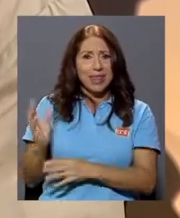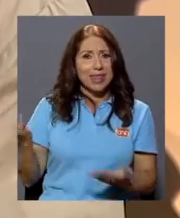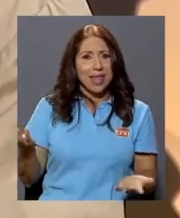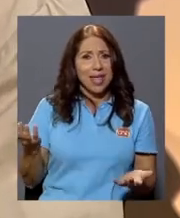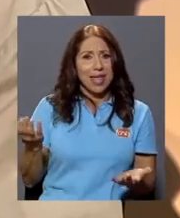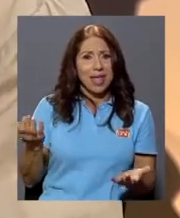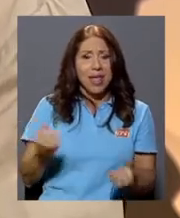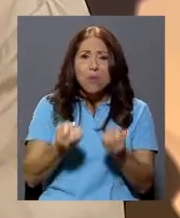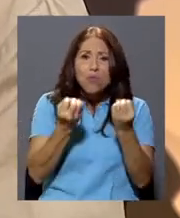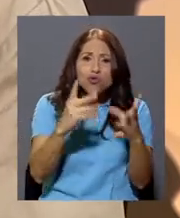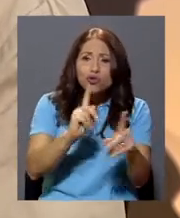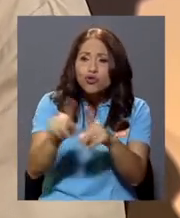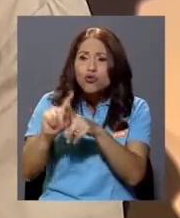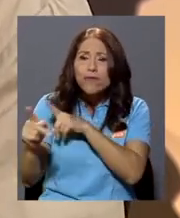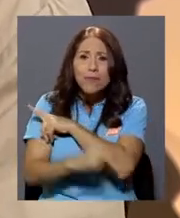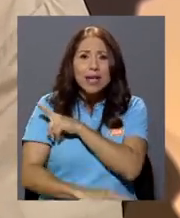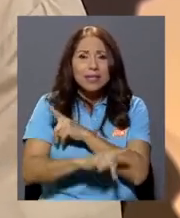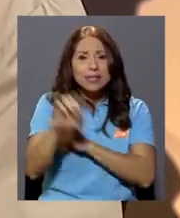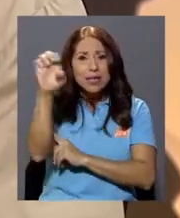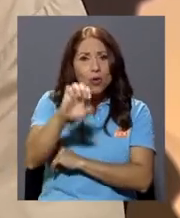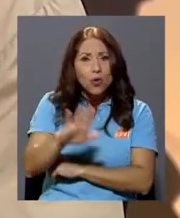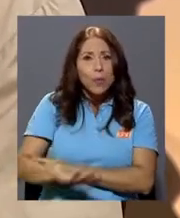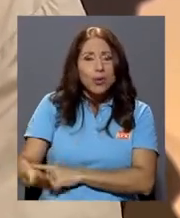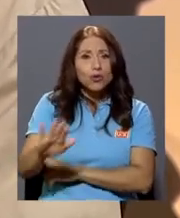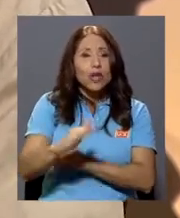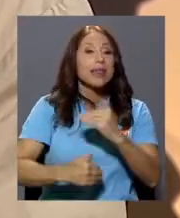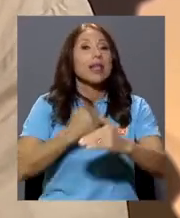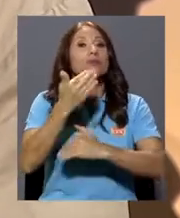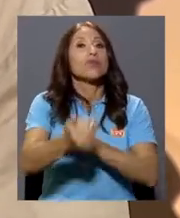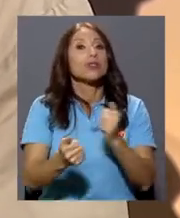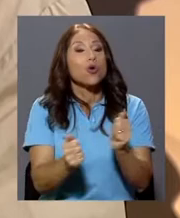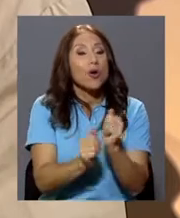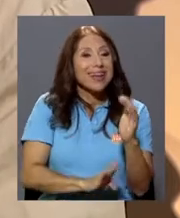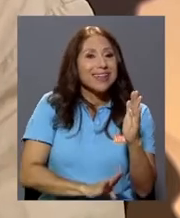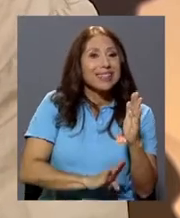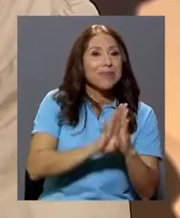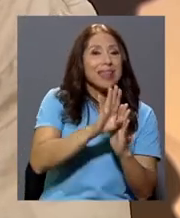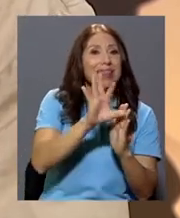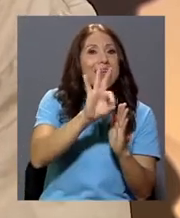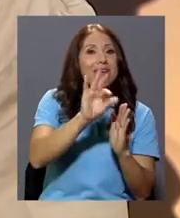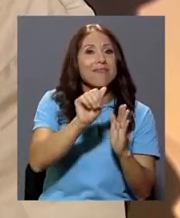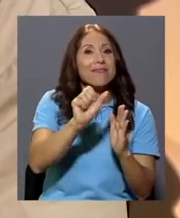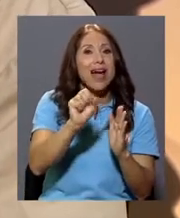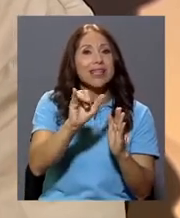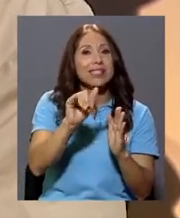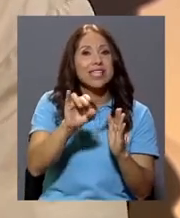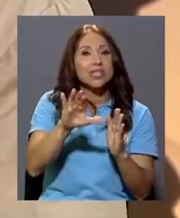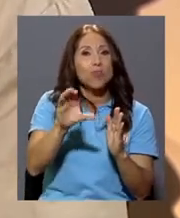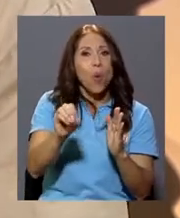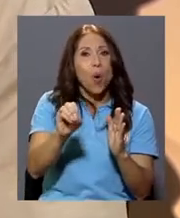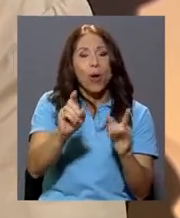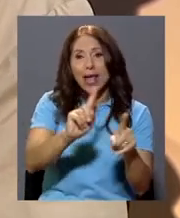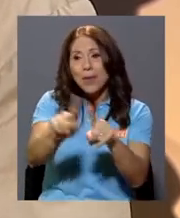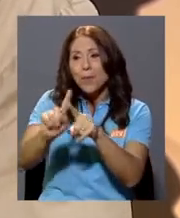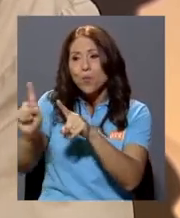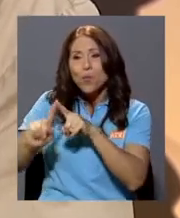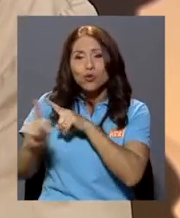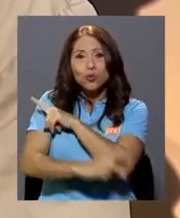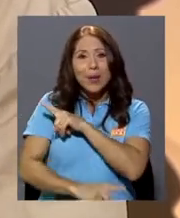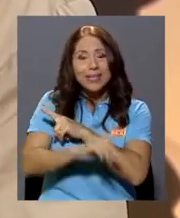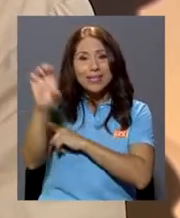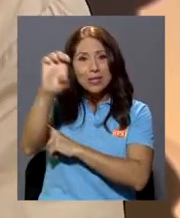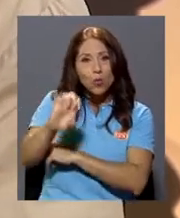gran parte de los países europeos. Y luego con el crecimiento del fascismo y la instalación del fascismo en muchos países europeos, entre otras cosas